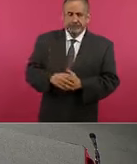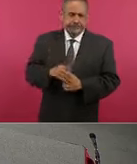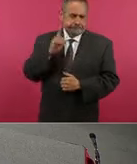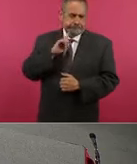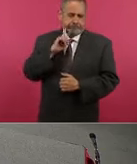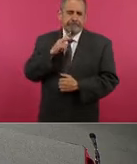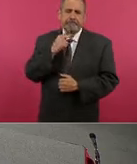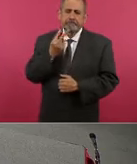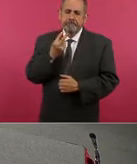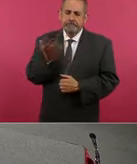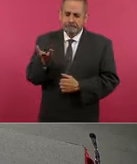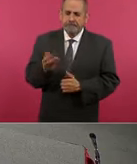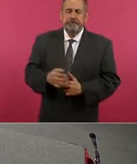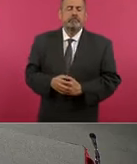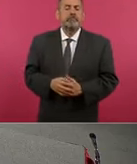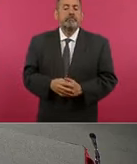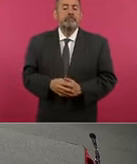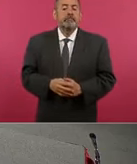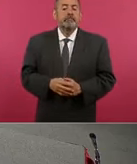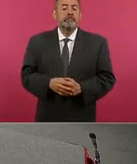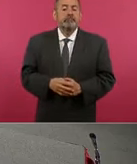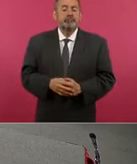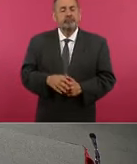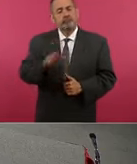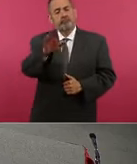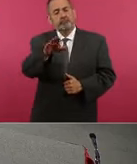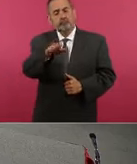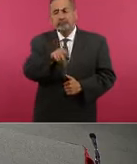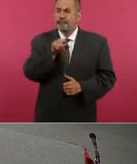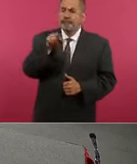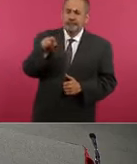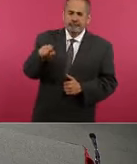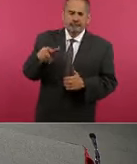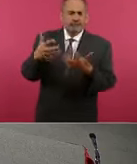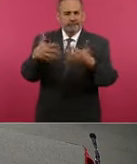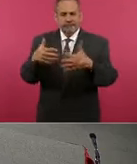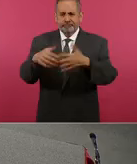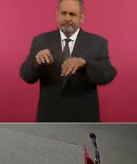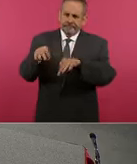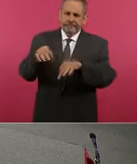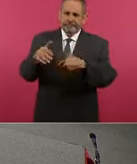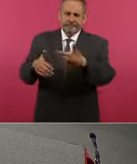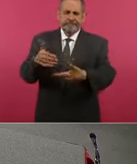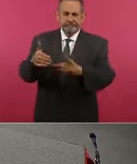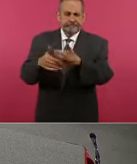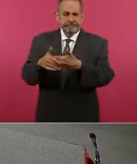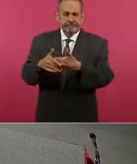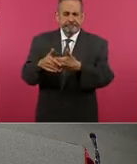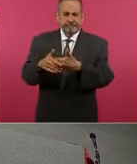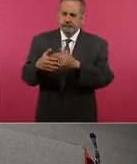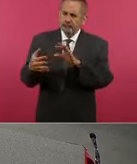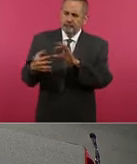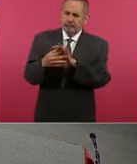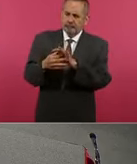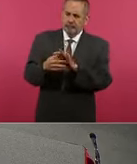comentando, ha venido trabajando la paraestatal de manera muy alineada con